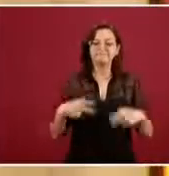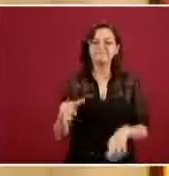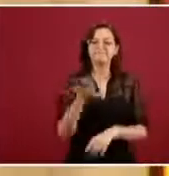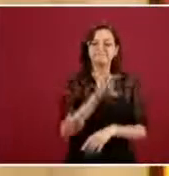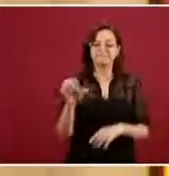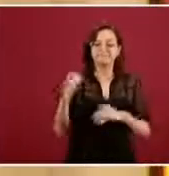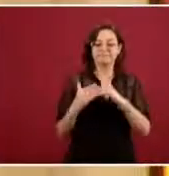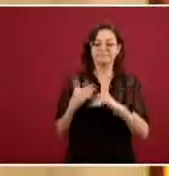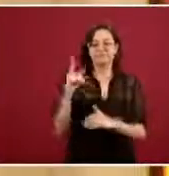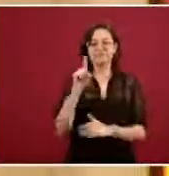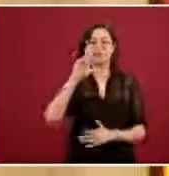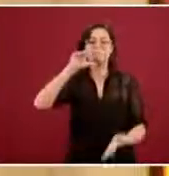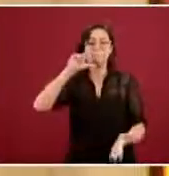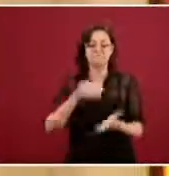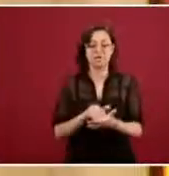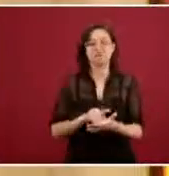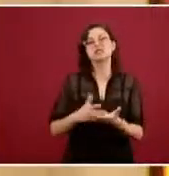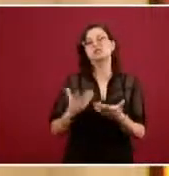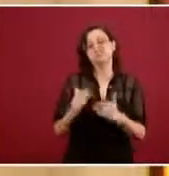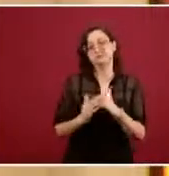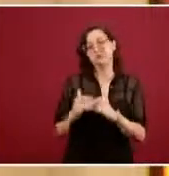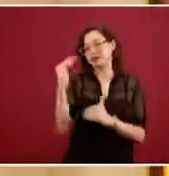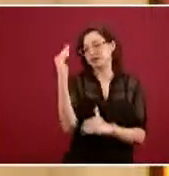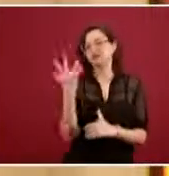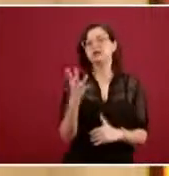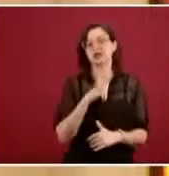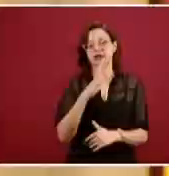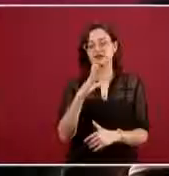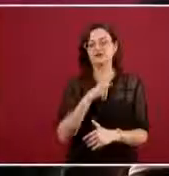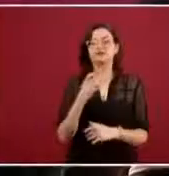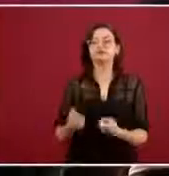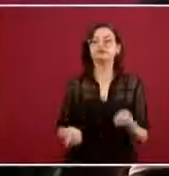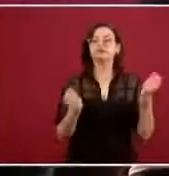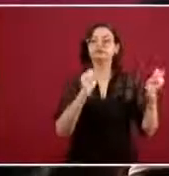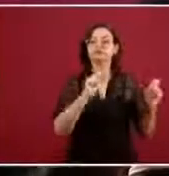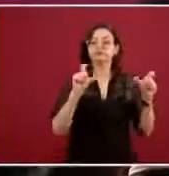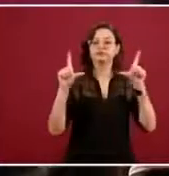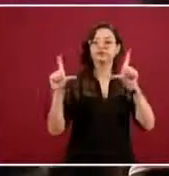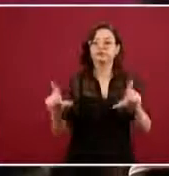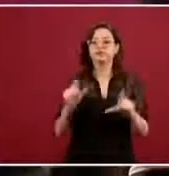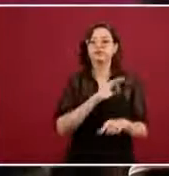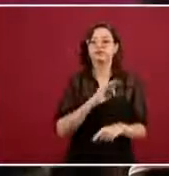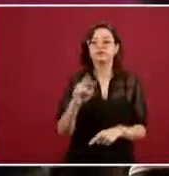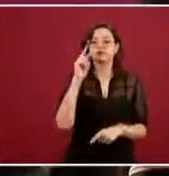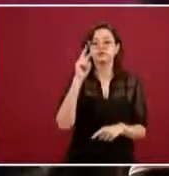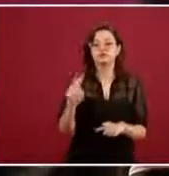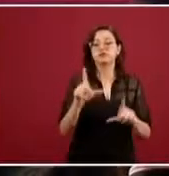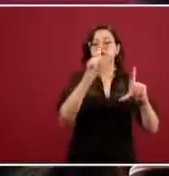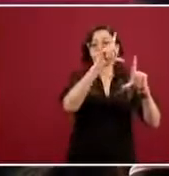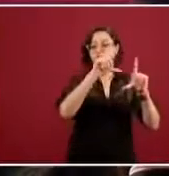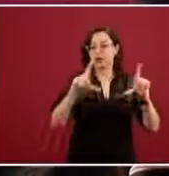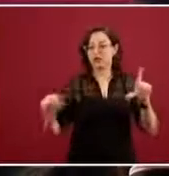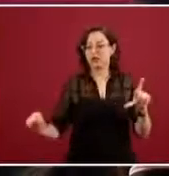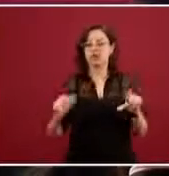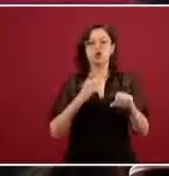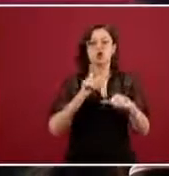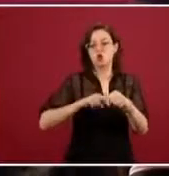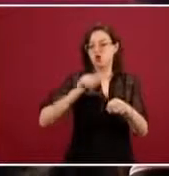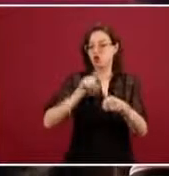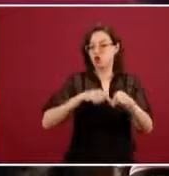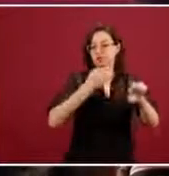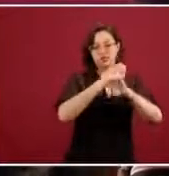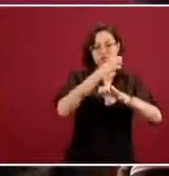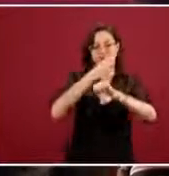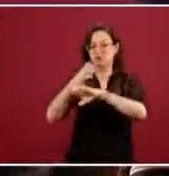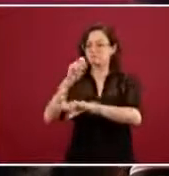500 y a los 1,000 casos para cada entidad federativa. En la siguiente diapositiva vemos precisamente esta distribución para los colores. Esta la